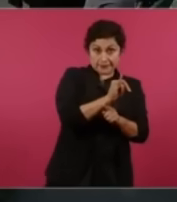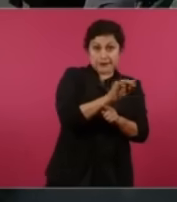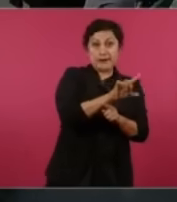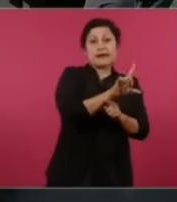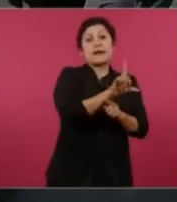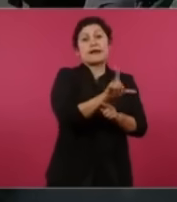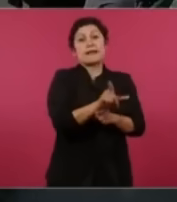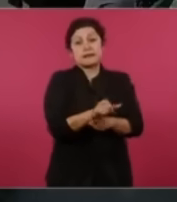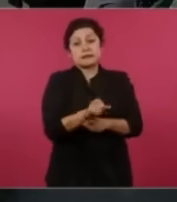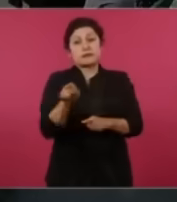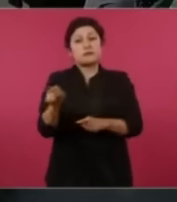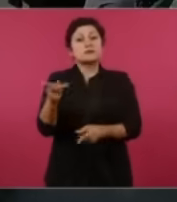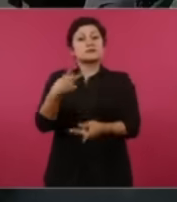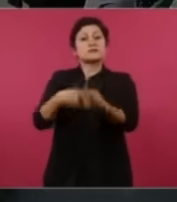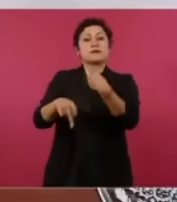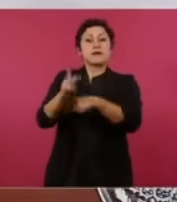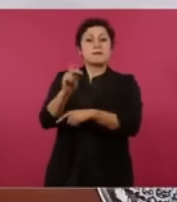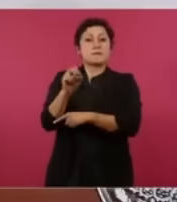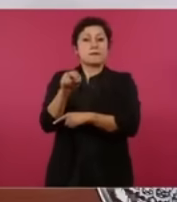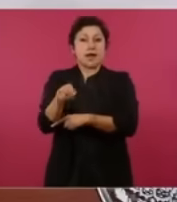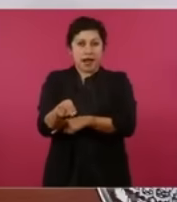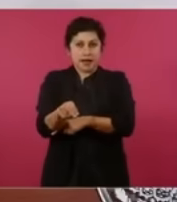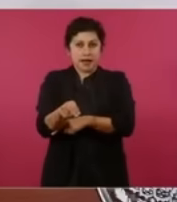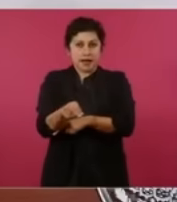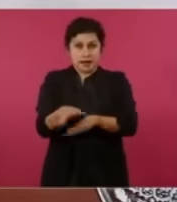van a ver el cambio.